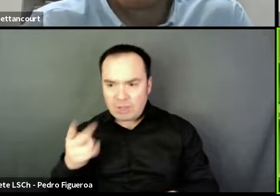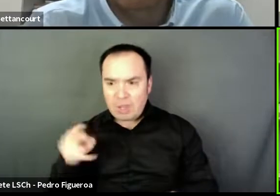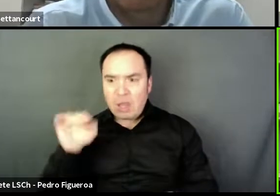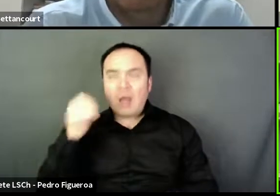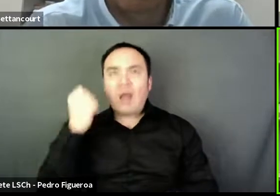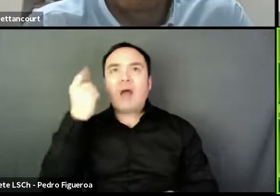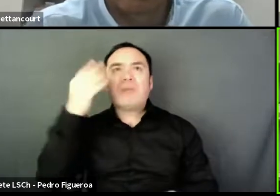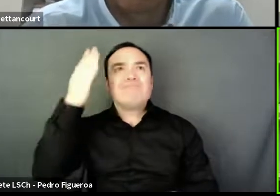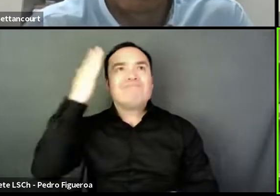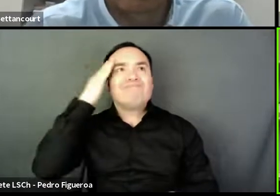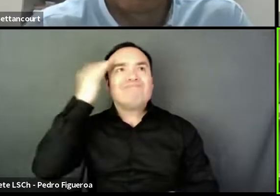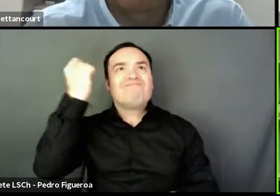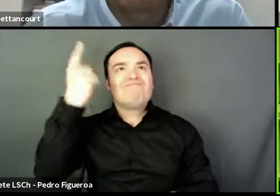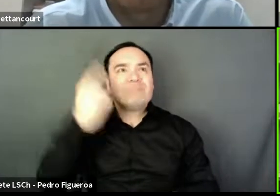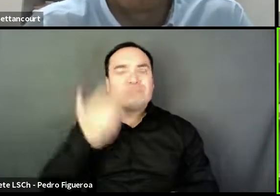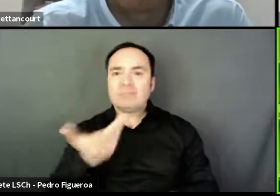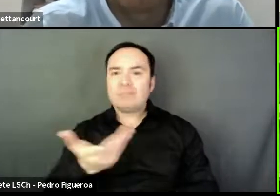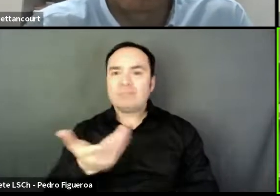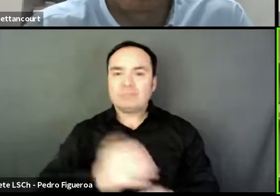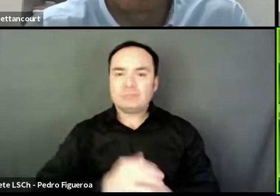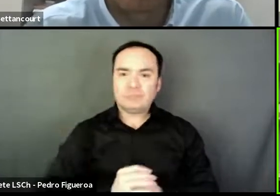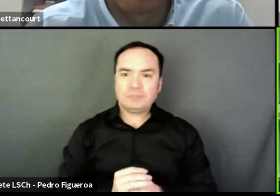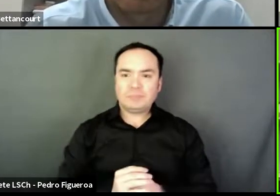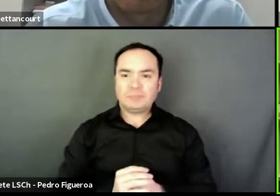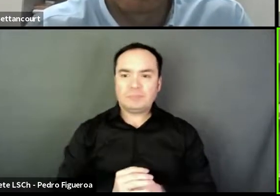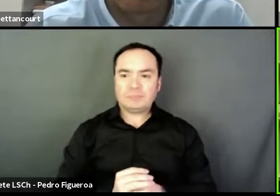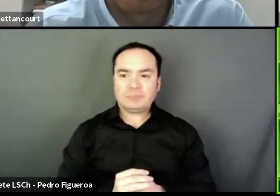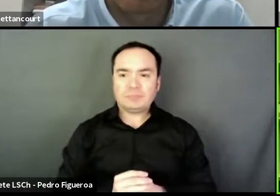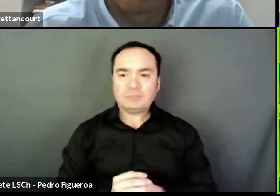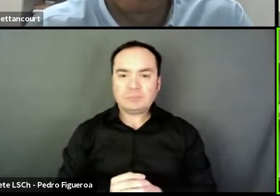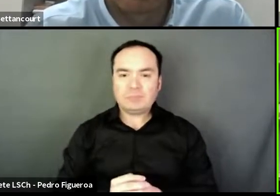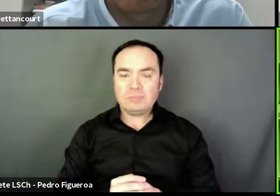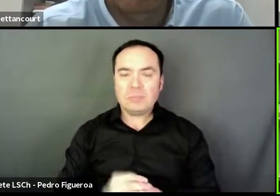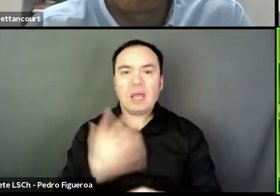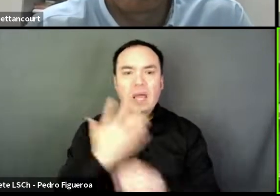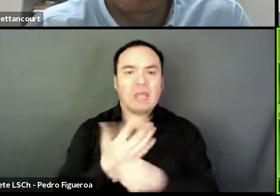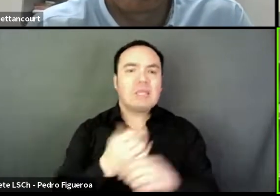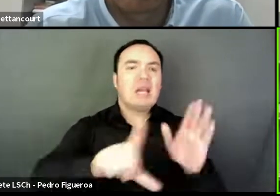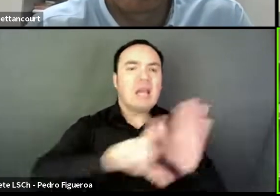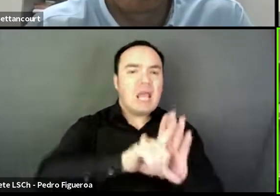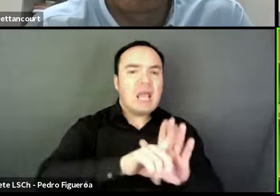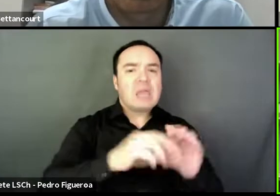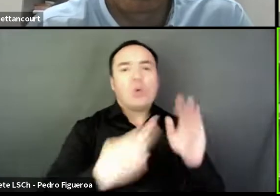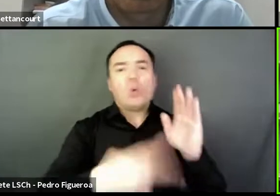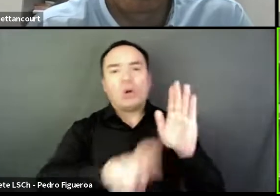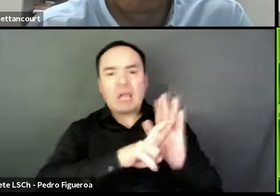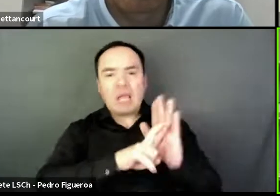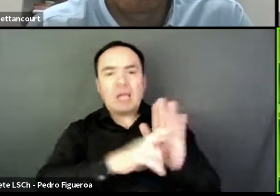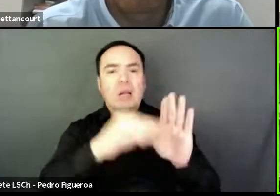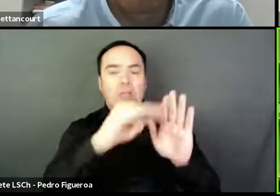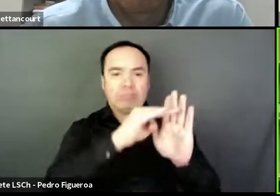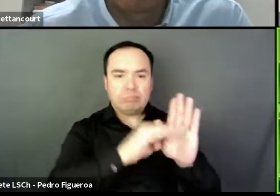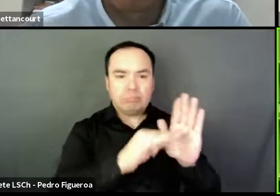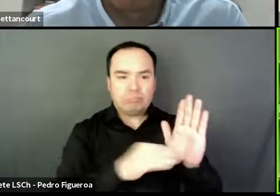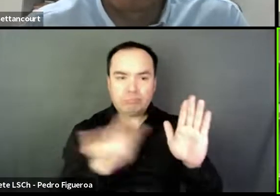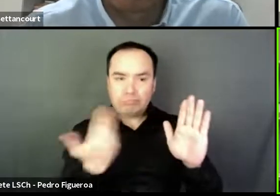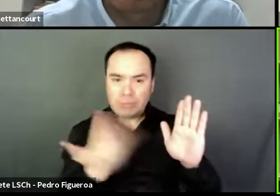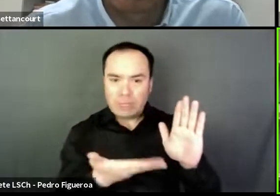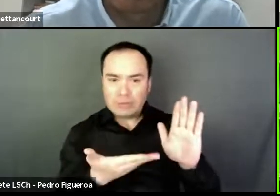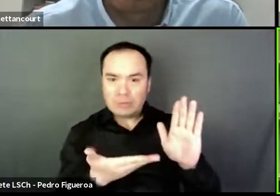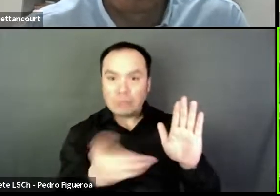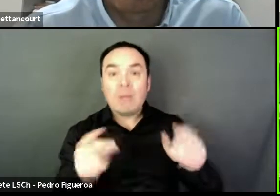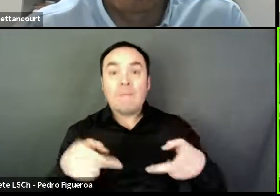cuando hay en efecto legislación o reglas que permiten más o menos la